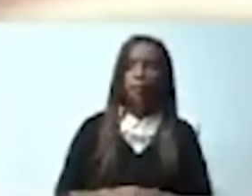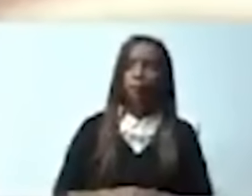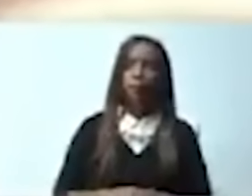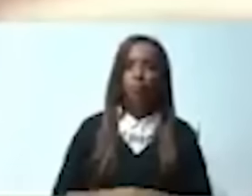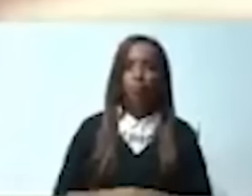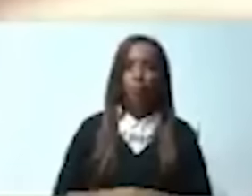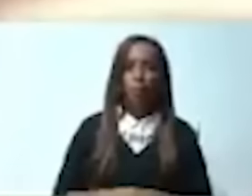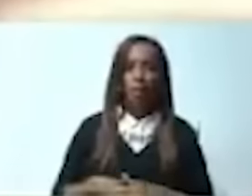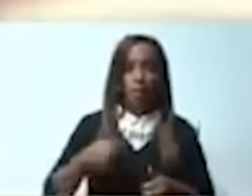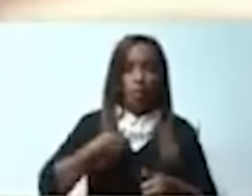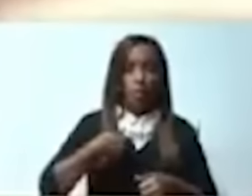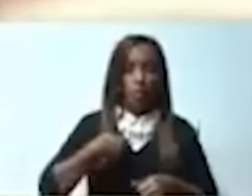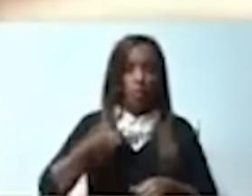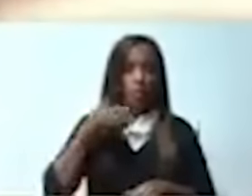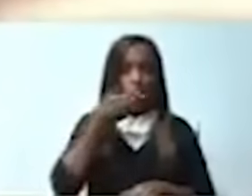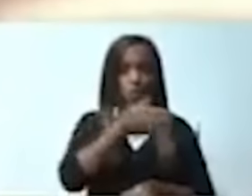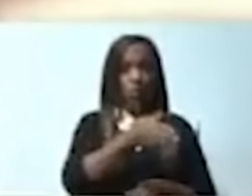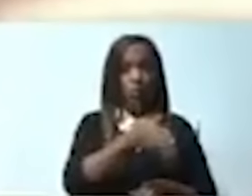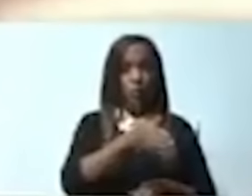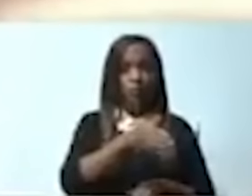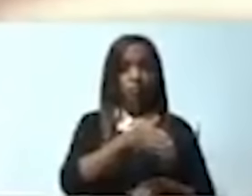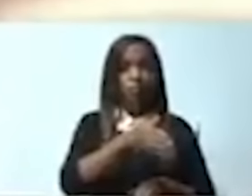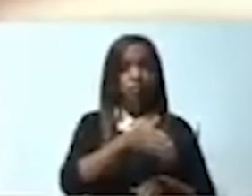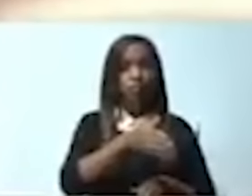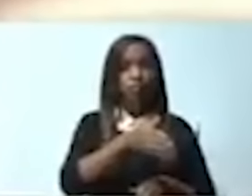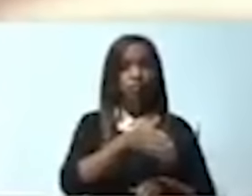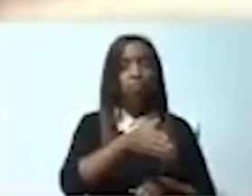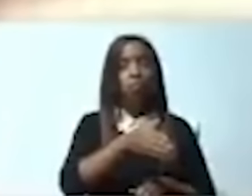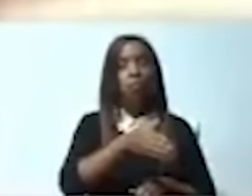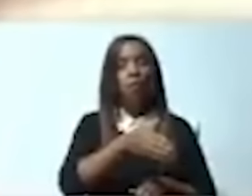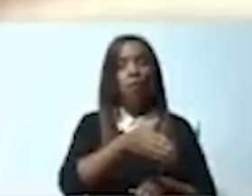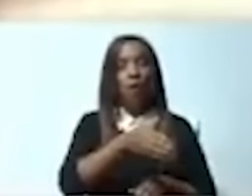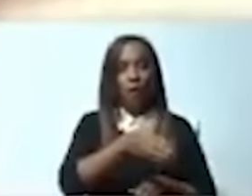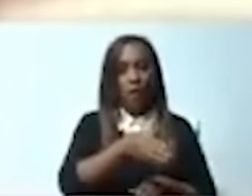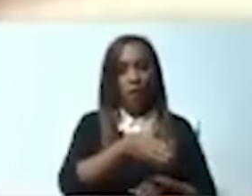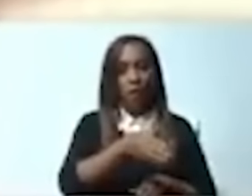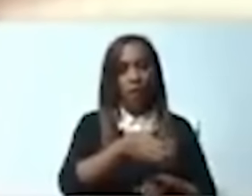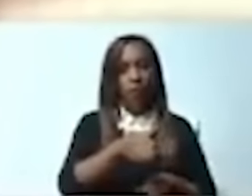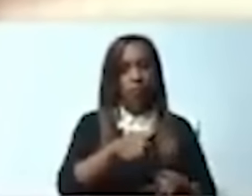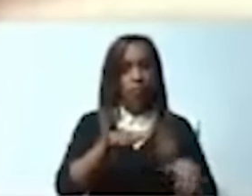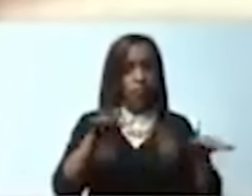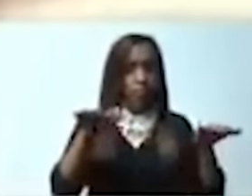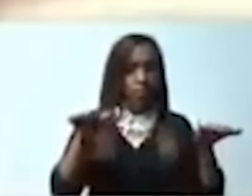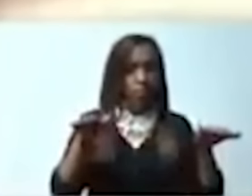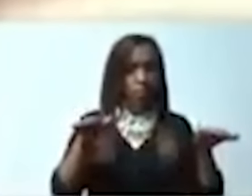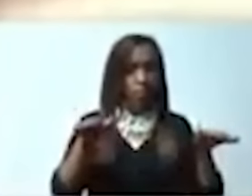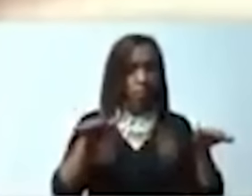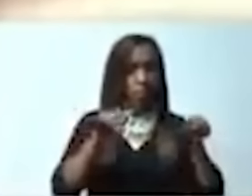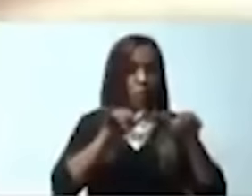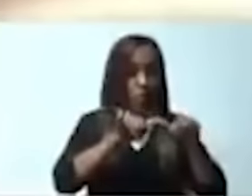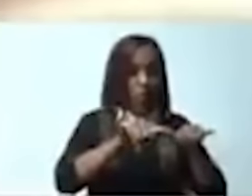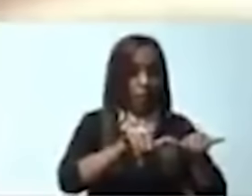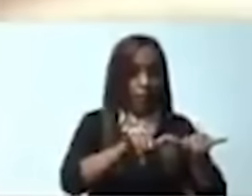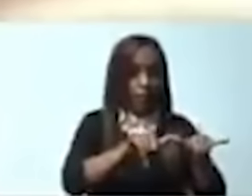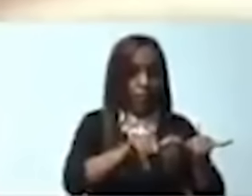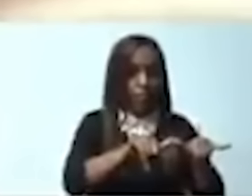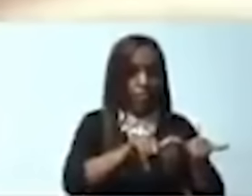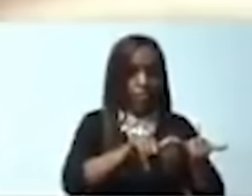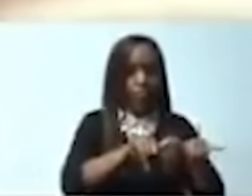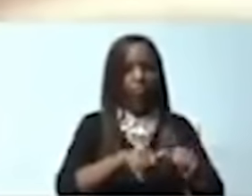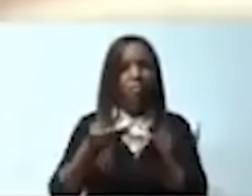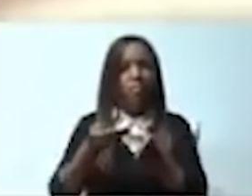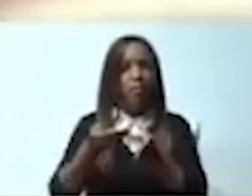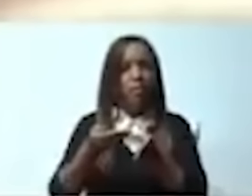y pagué de itebis 57.20 pesos un artículo que todos necesitábamos todas las personas cuando